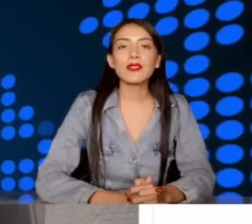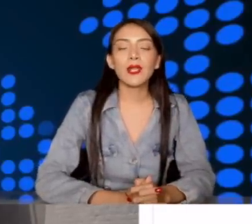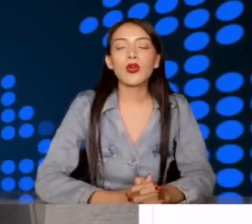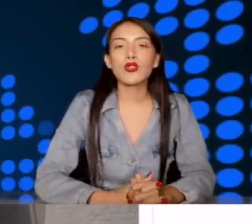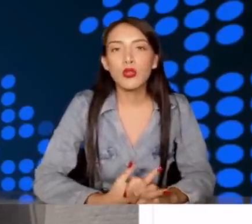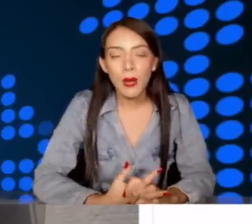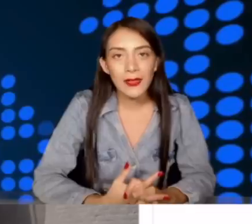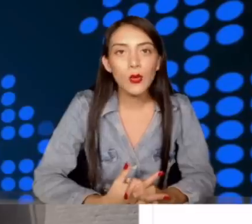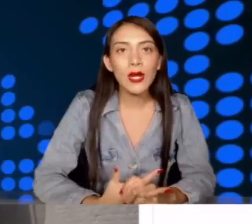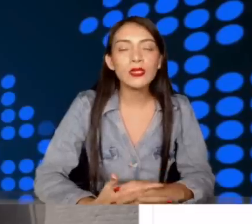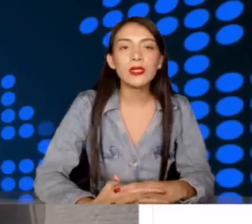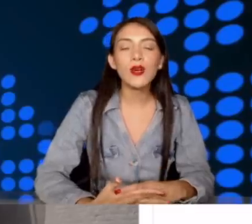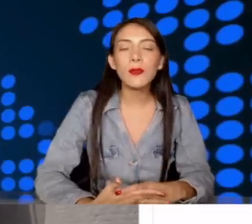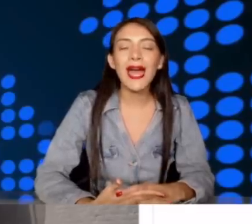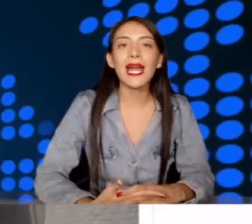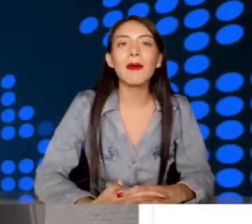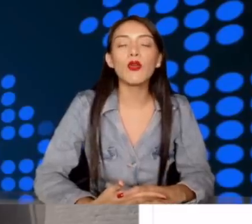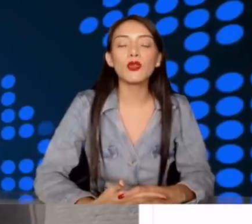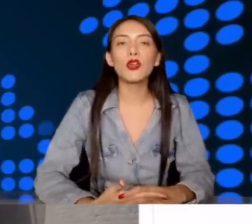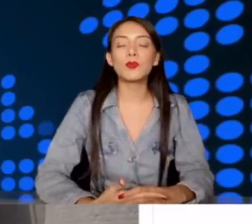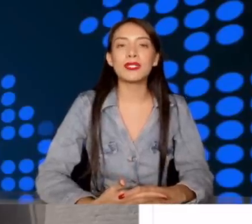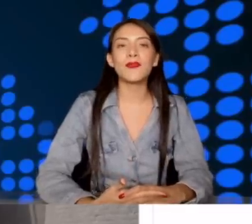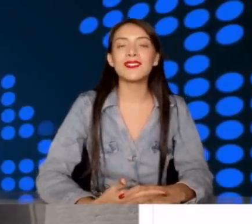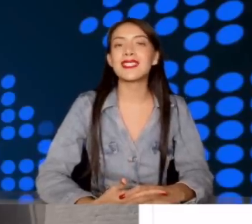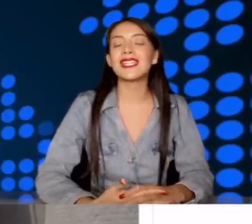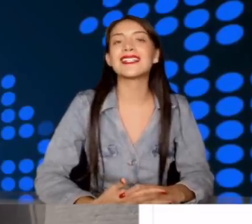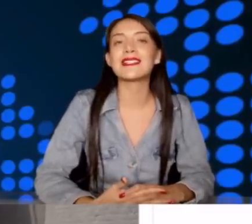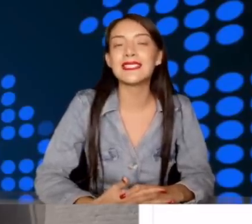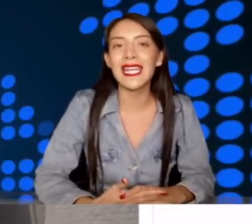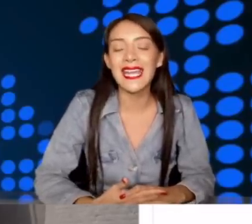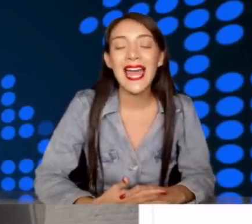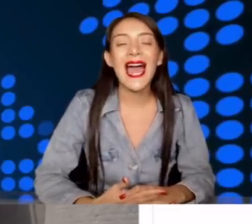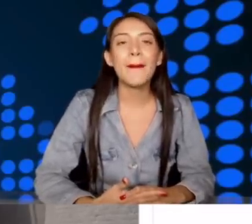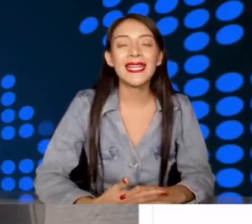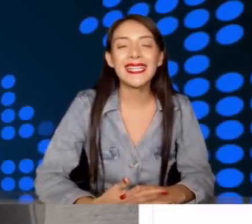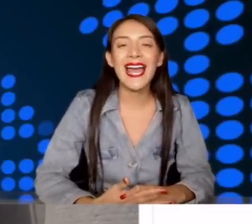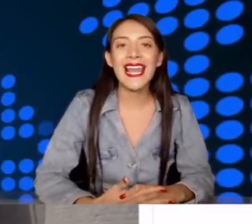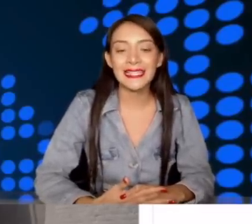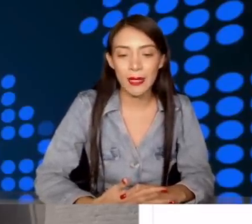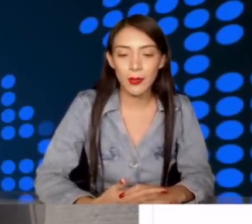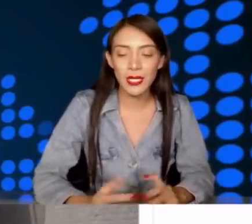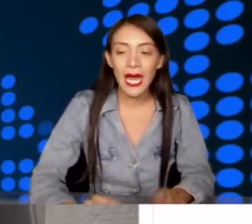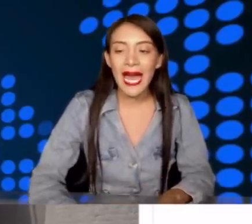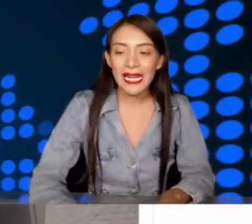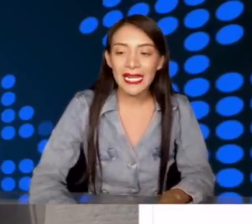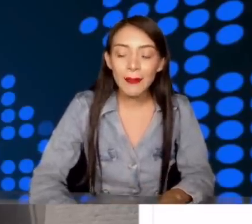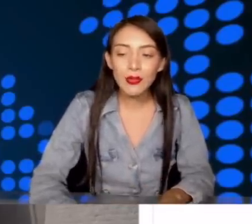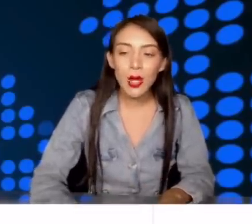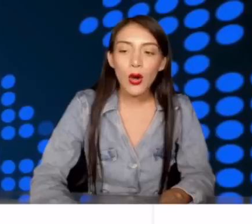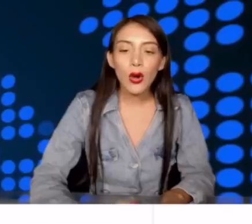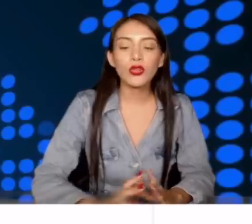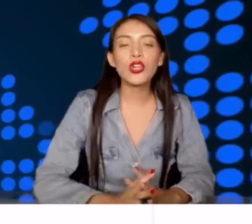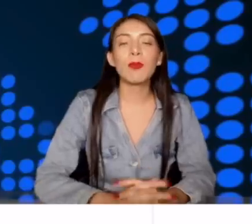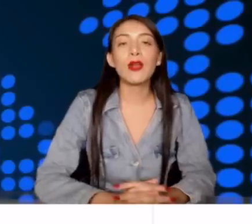se está buscando consumar de una u otra forma, acabar con todos los presidentes de izquierda que existan en América Latina. Pues bien,